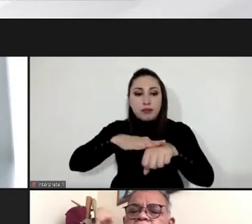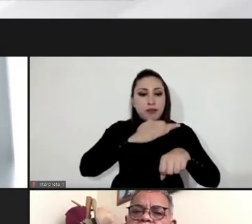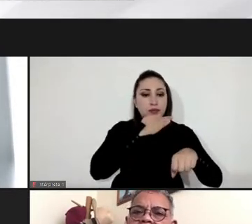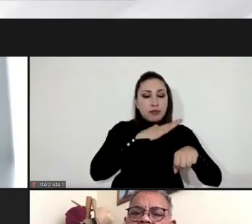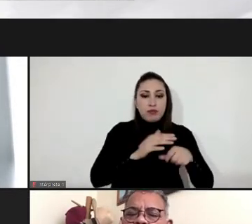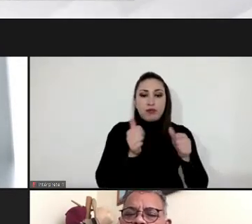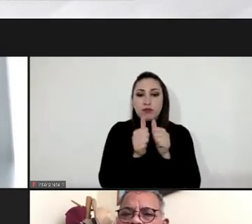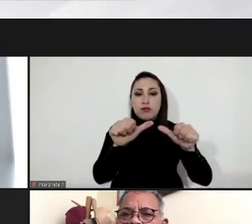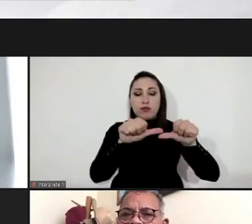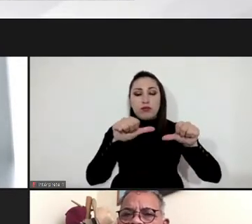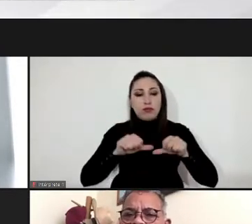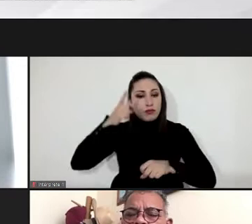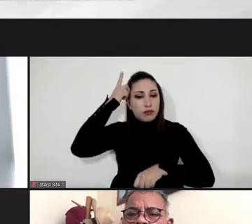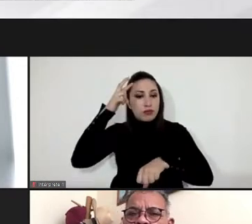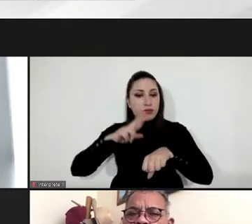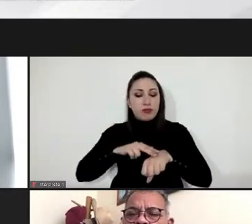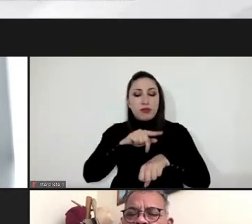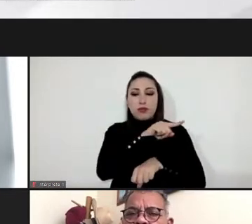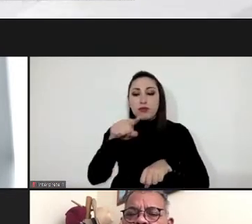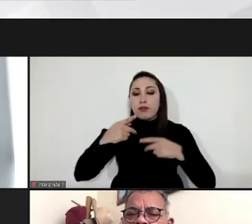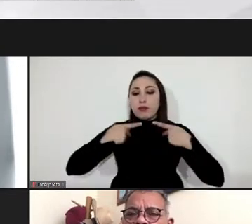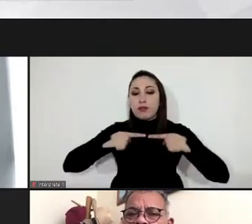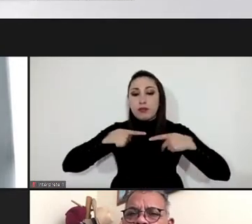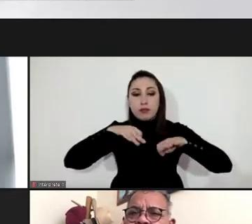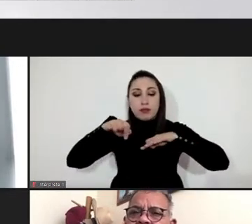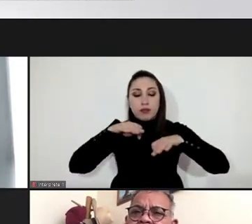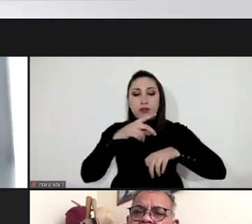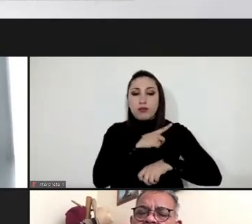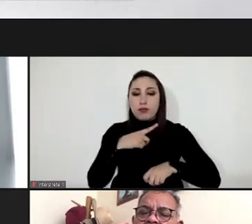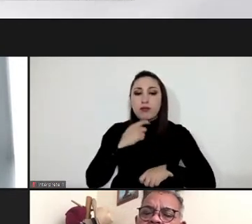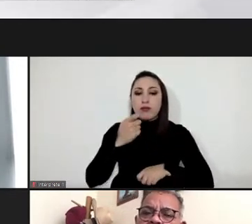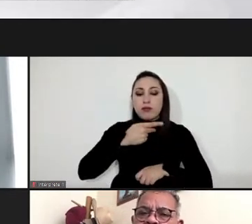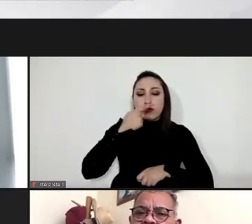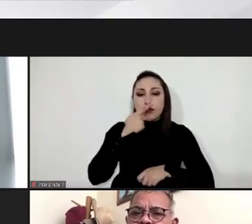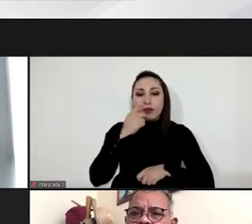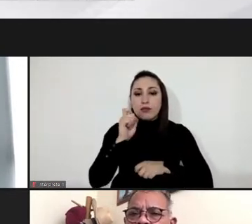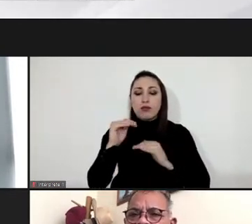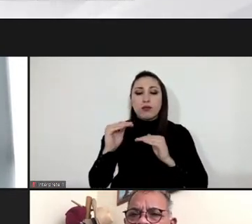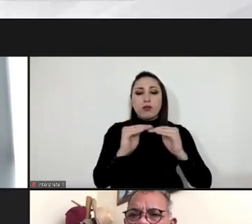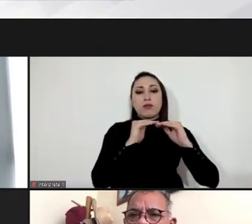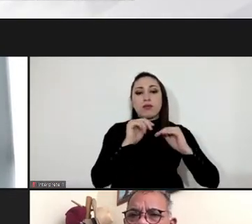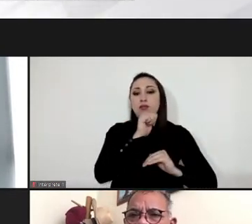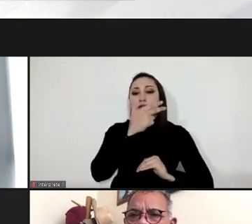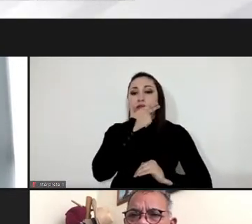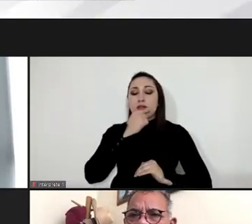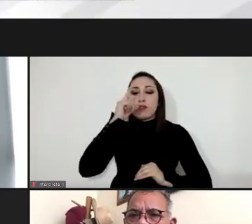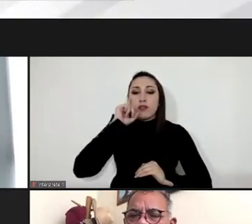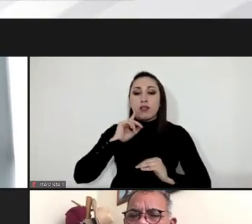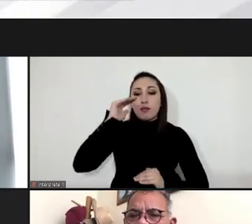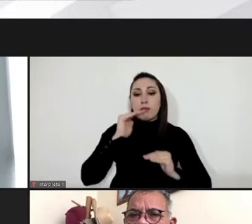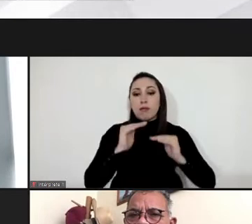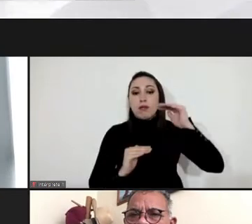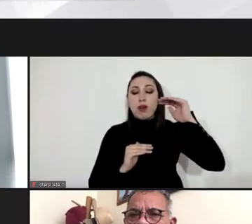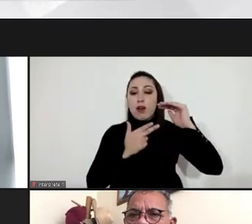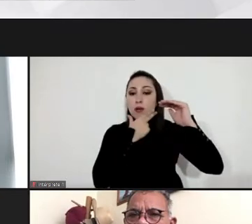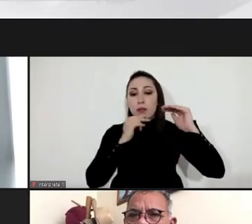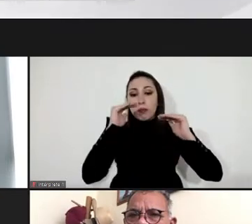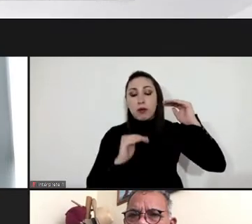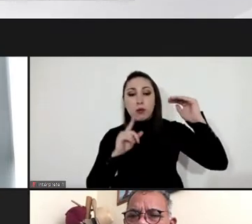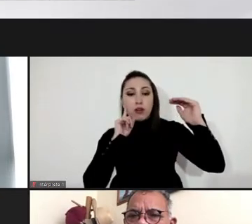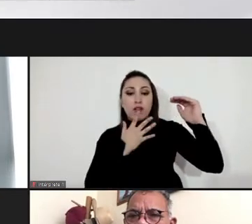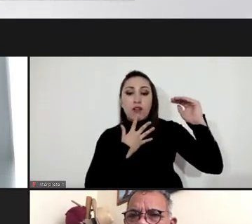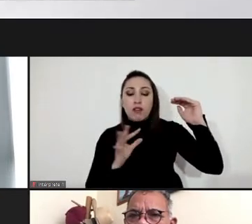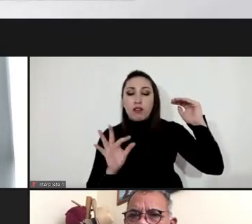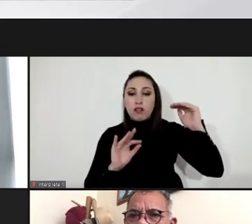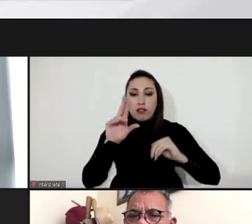difundir el uso del lenguaje incluyente entre las áreas administrativas que componen este órgano legislativo para